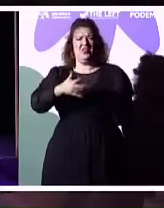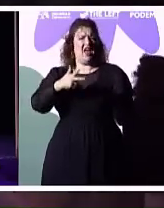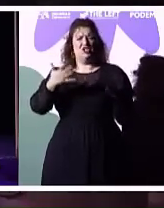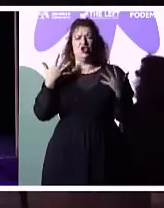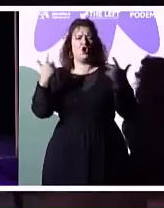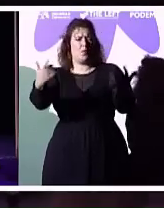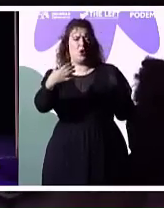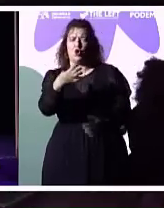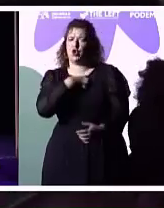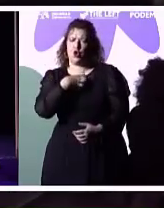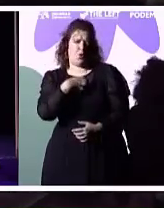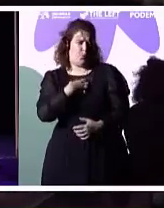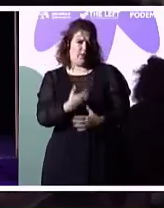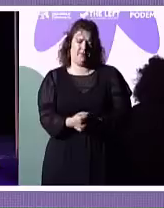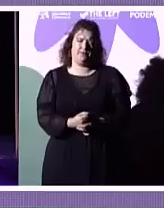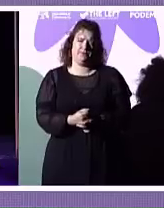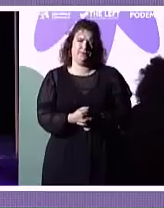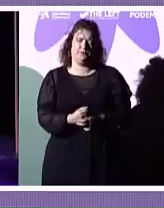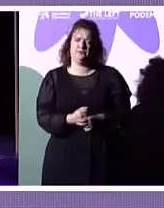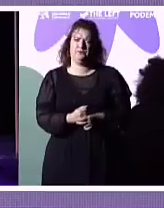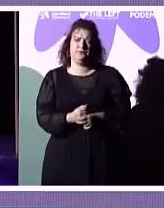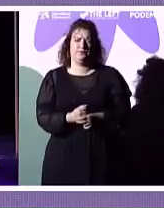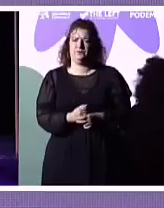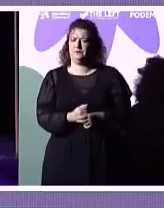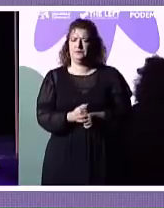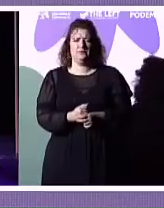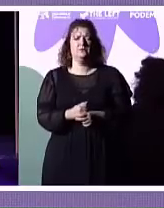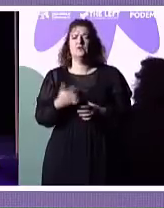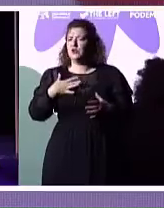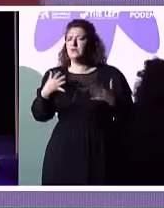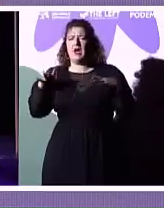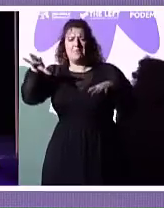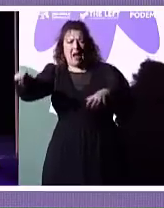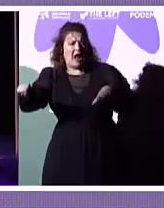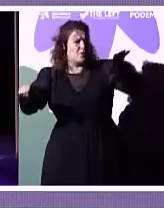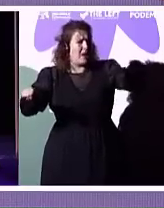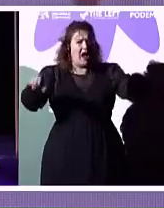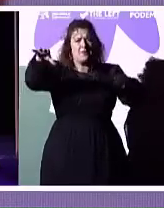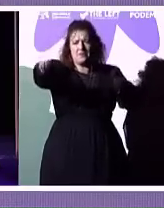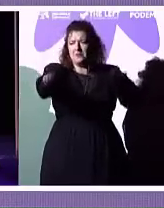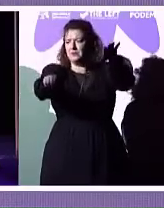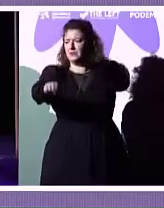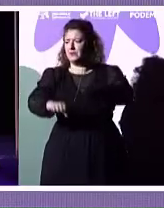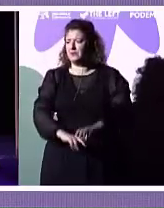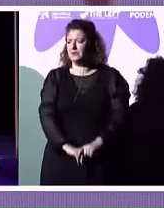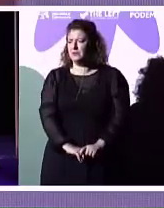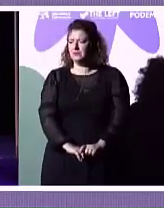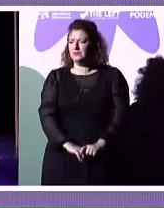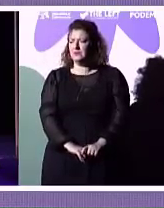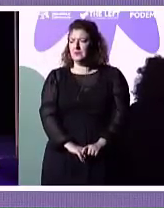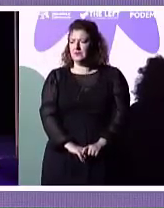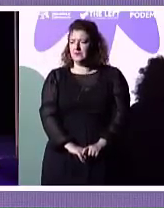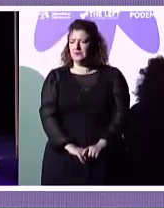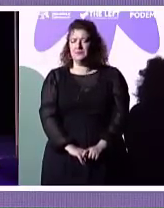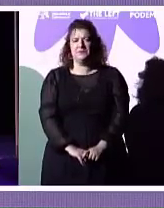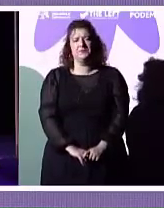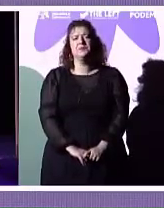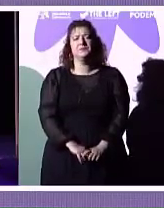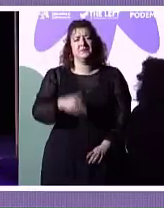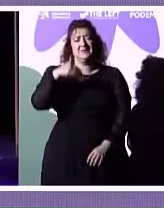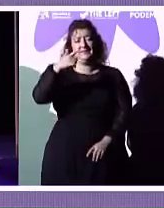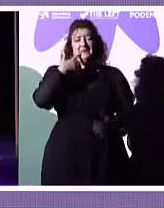derechos no os vamos a soltar la mano y la ley trans será